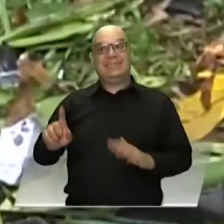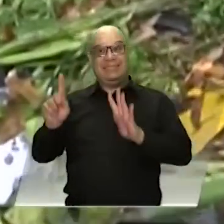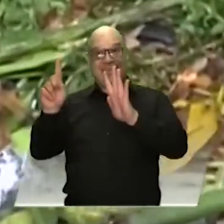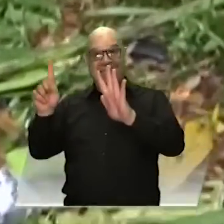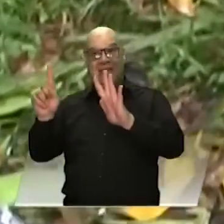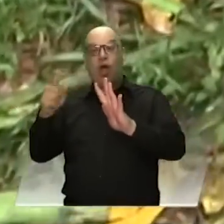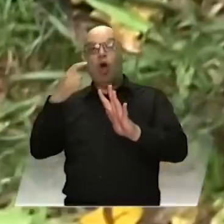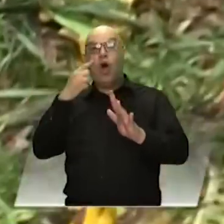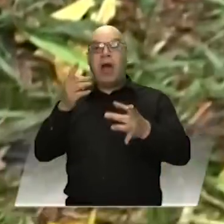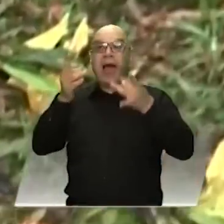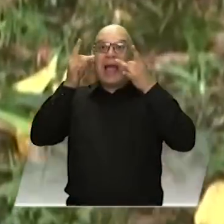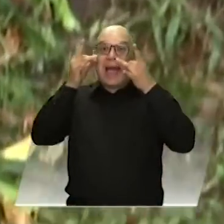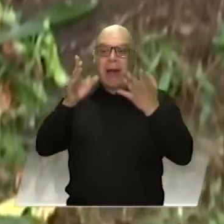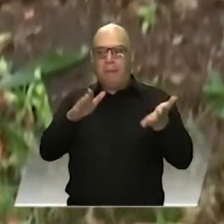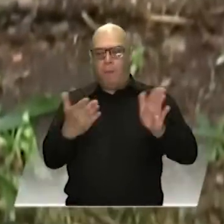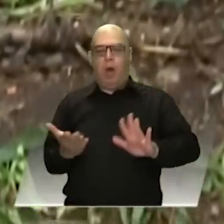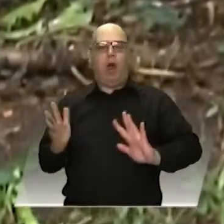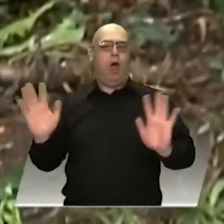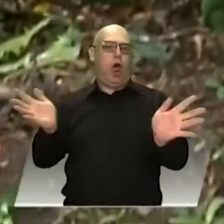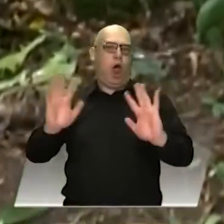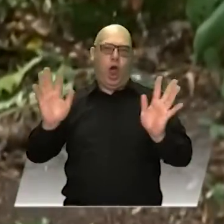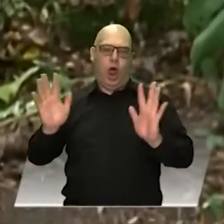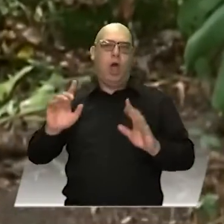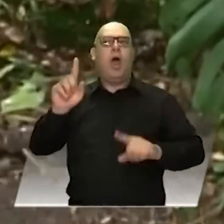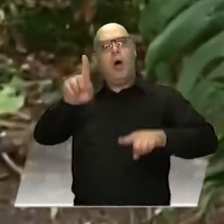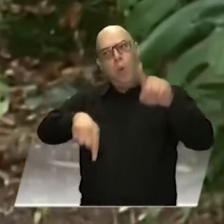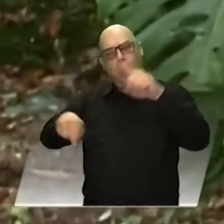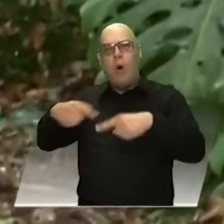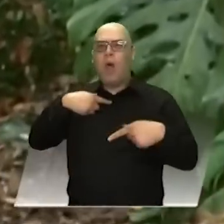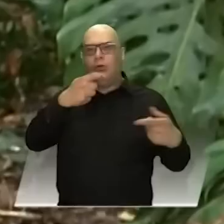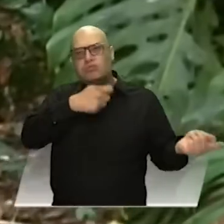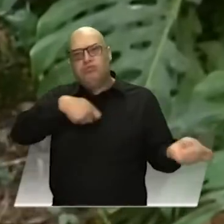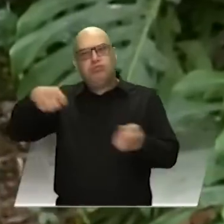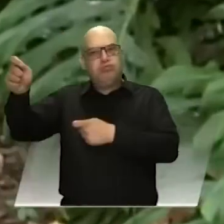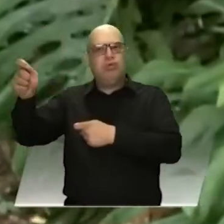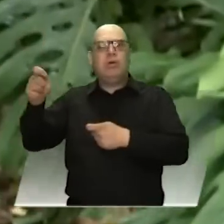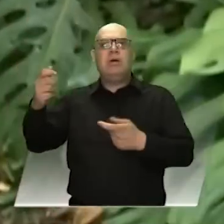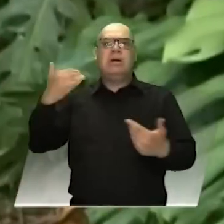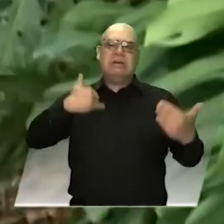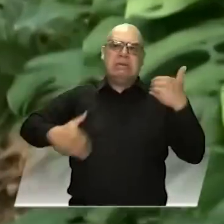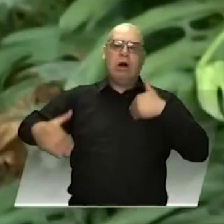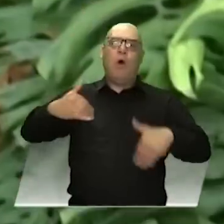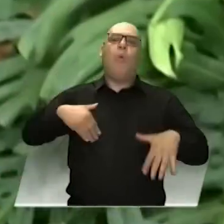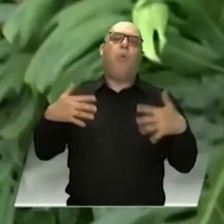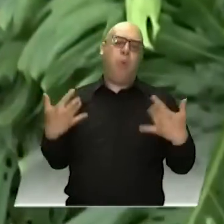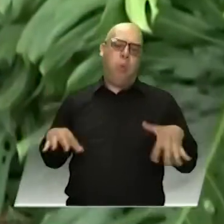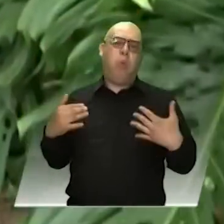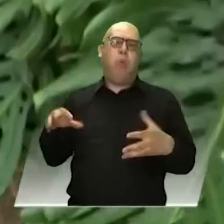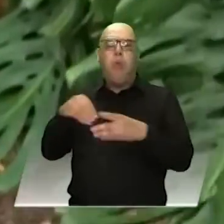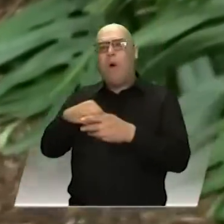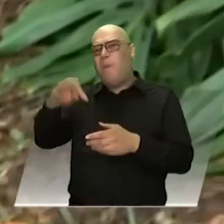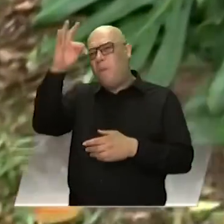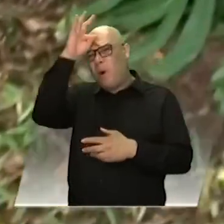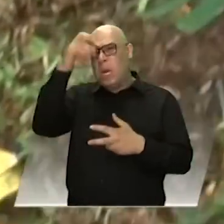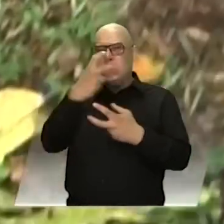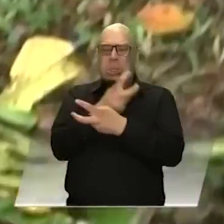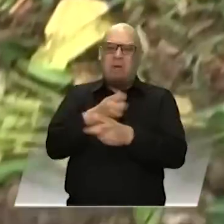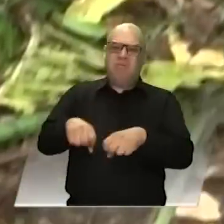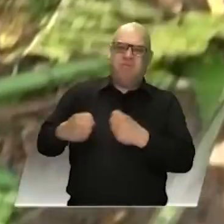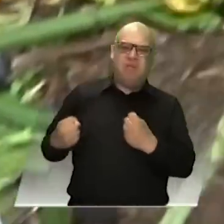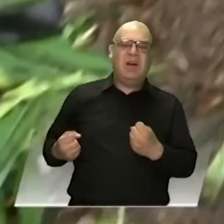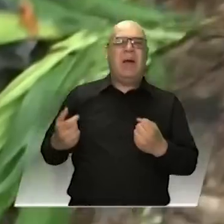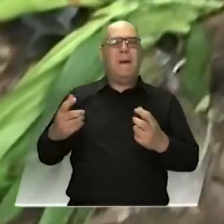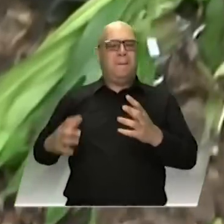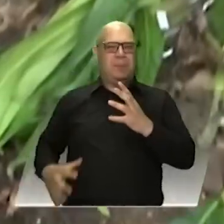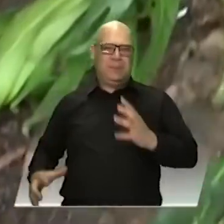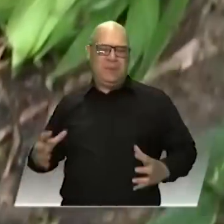ninguna lamentablemente perdió la vida y pues varios de ellos resultaron con heridas de consideración, especialmente fracturas en fémur y parte